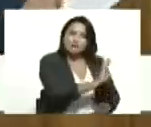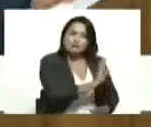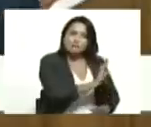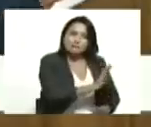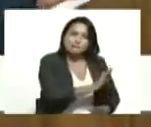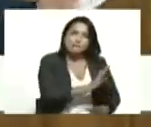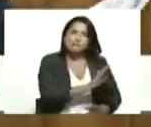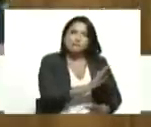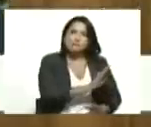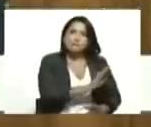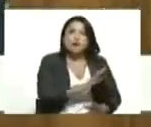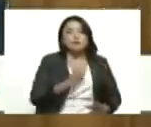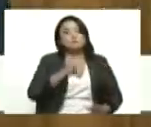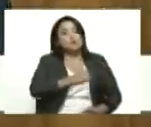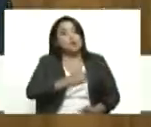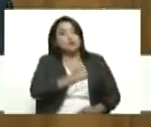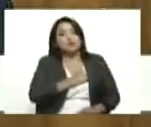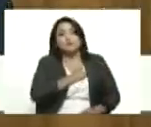La vida es triste.